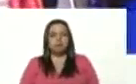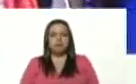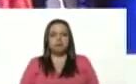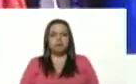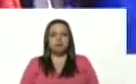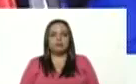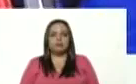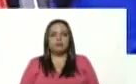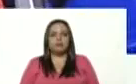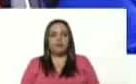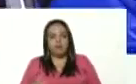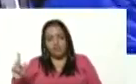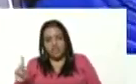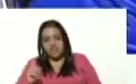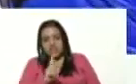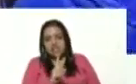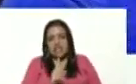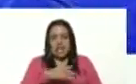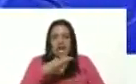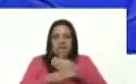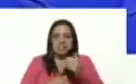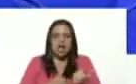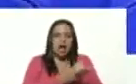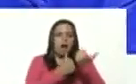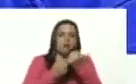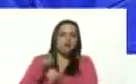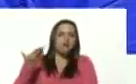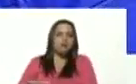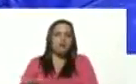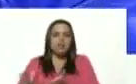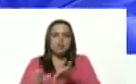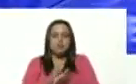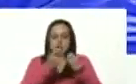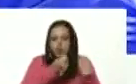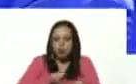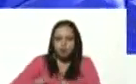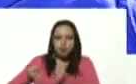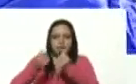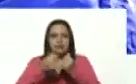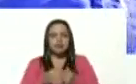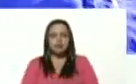Él venía a concretar unas inversiones importantes en la economía.